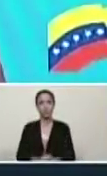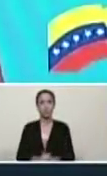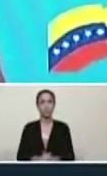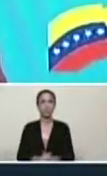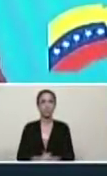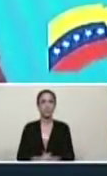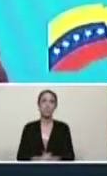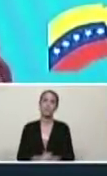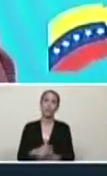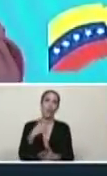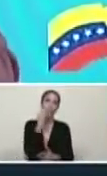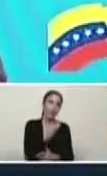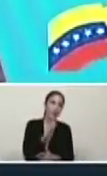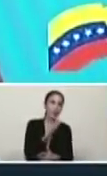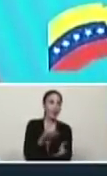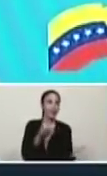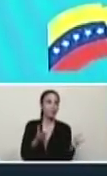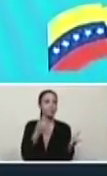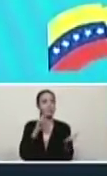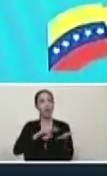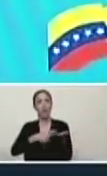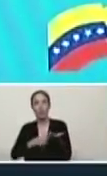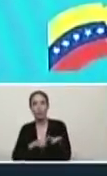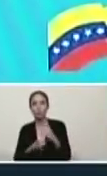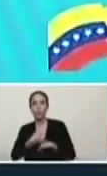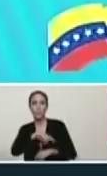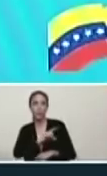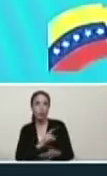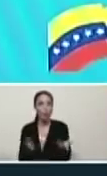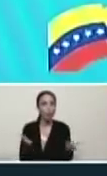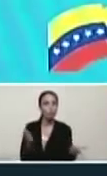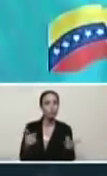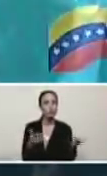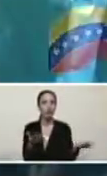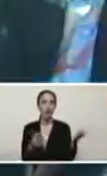Bueno, hablo en inglés y después lo traduzco al español, pues. ¿Ah?